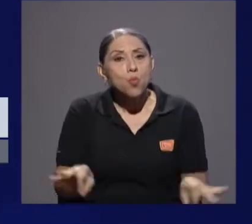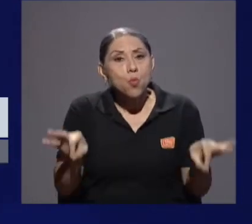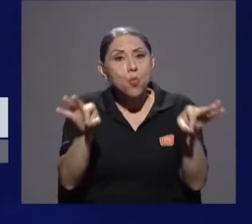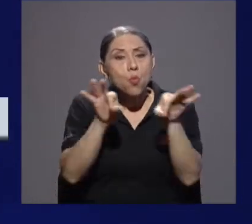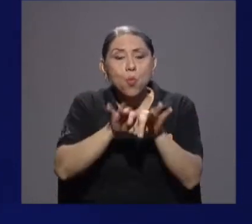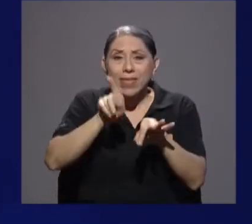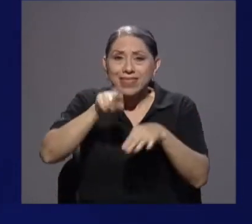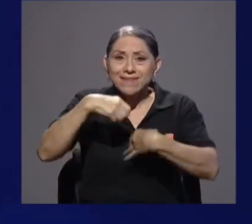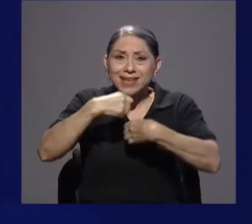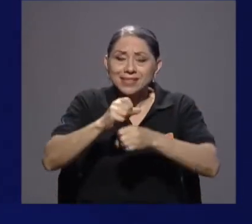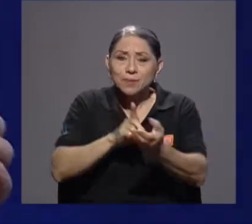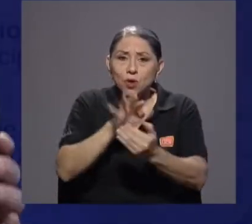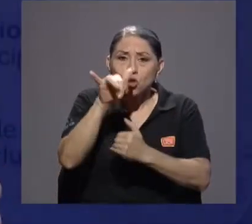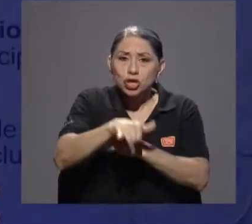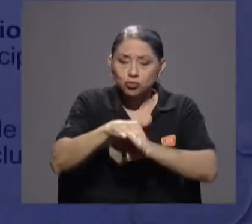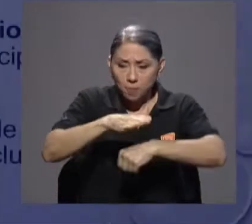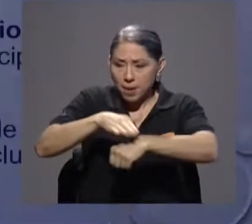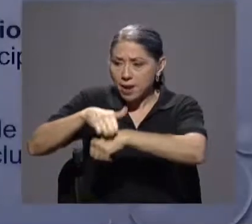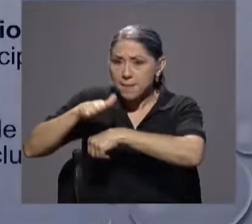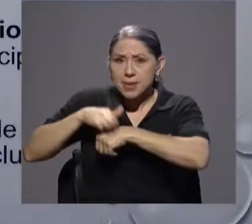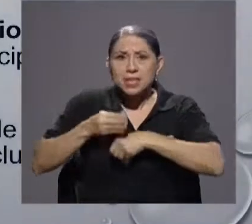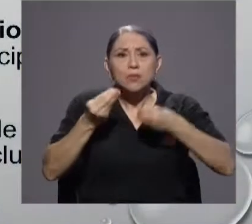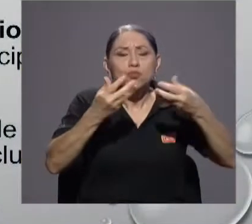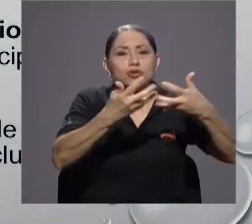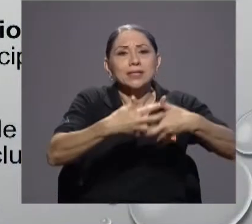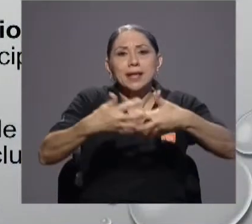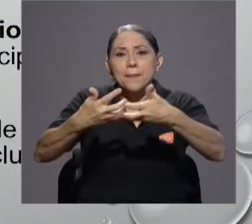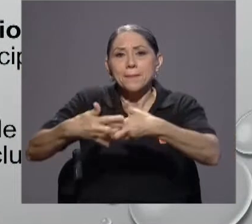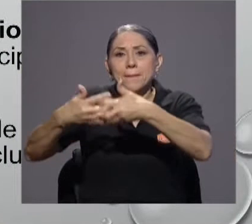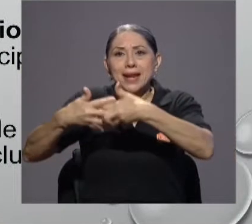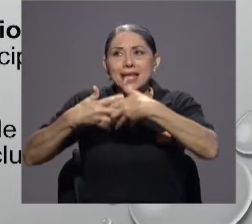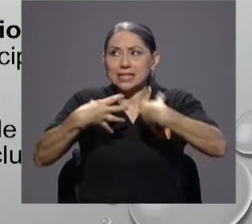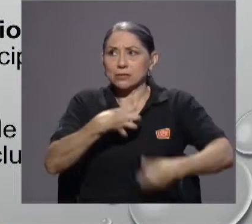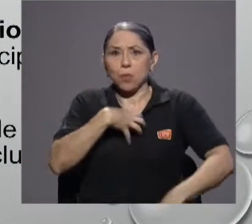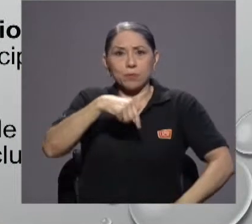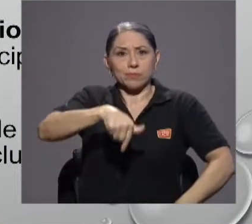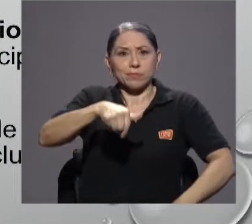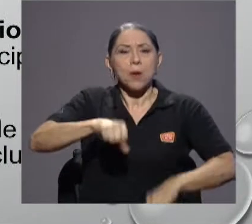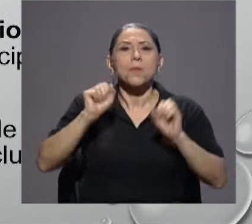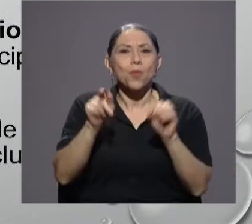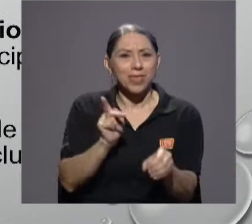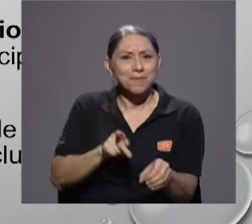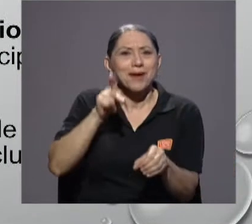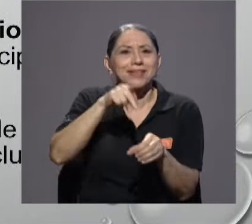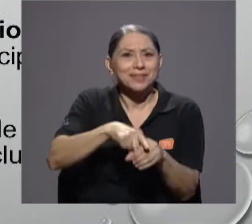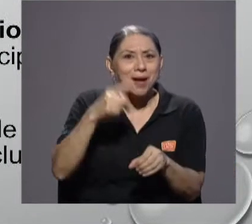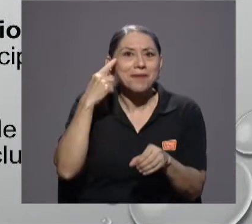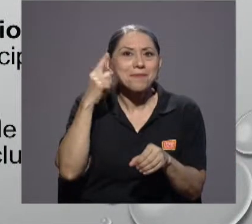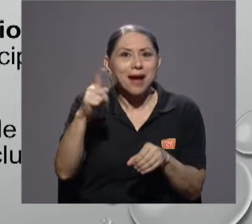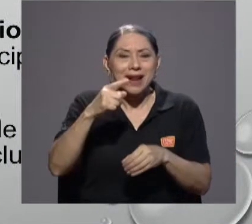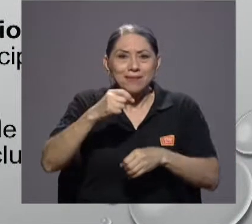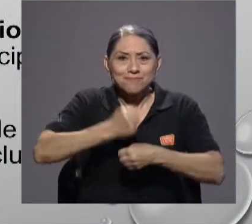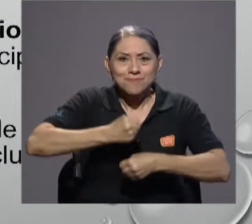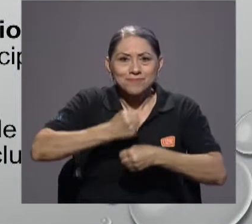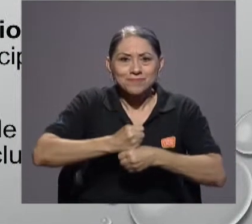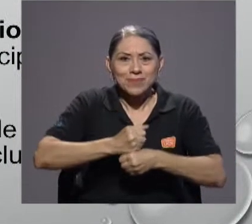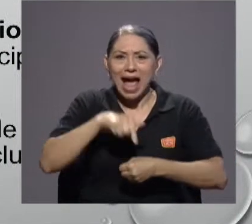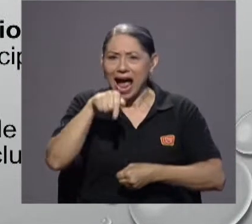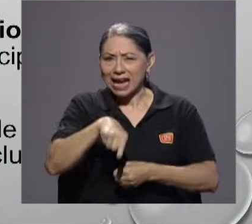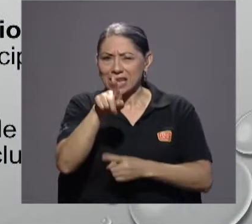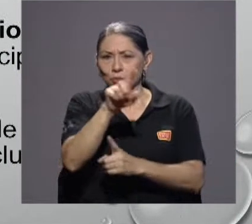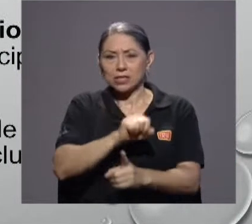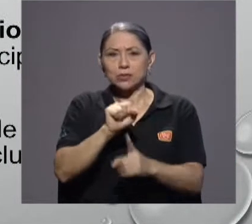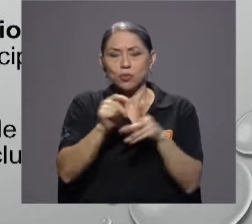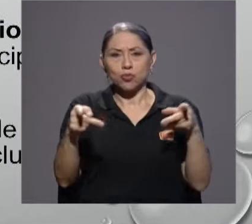proyectos que realmente permitan que muchas empresas locales puedan participar en las licitaciones para su ejecución. Aquí hay una paradoja que